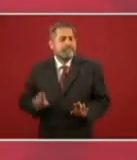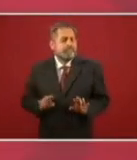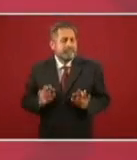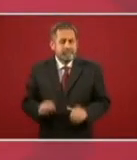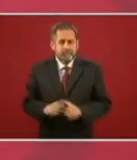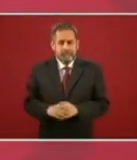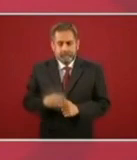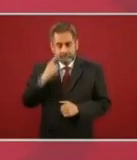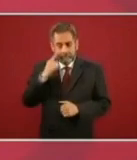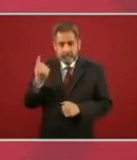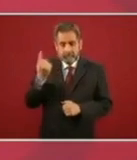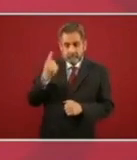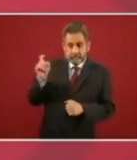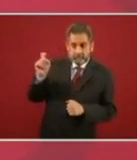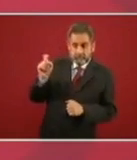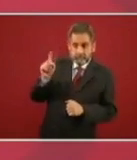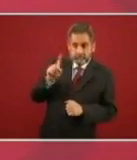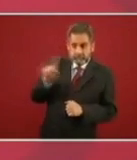los 100